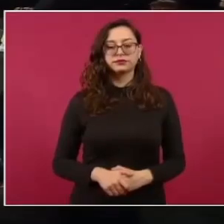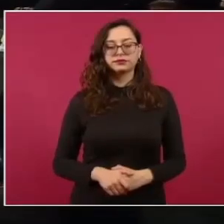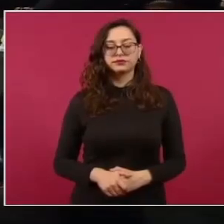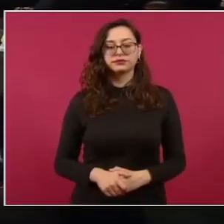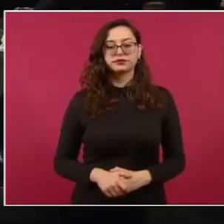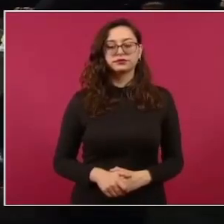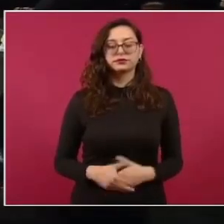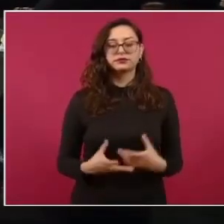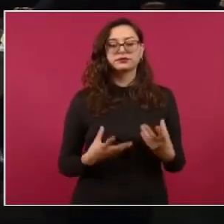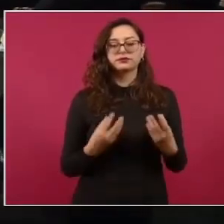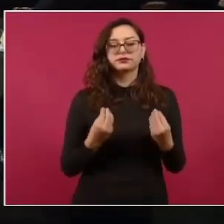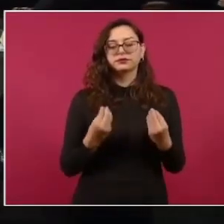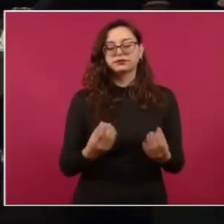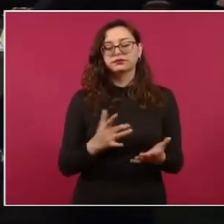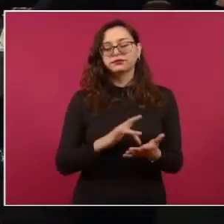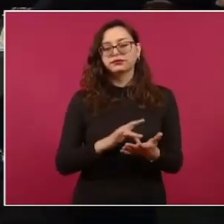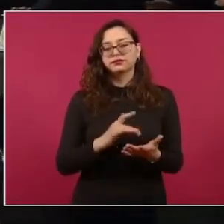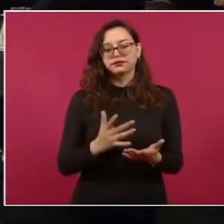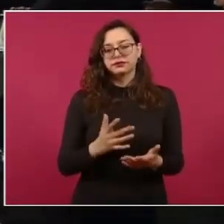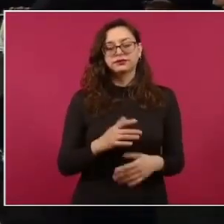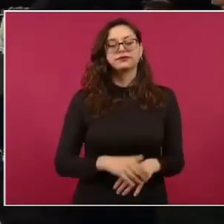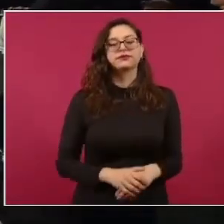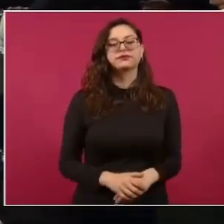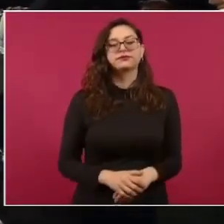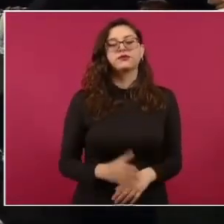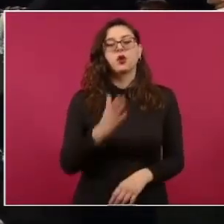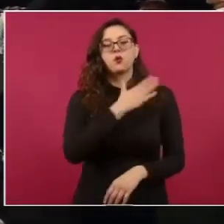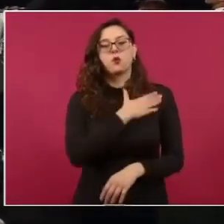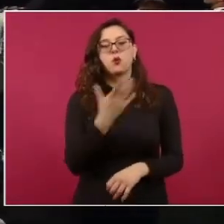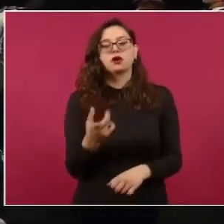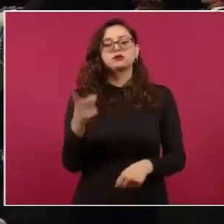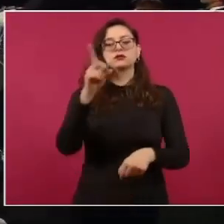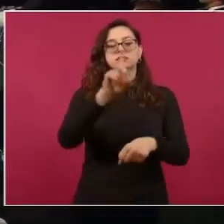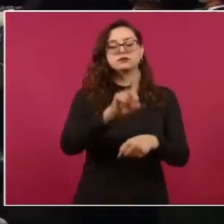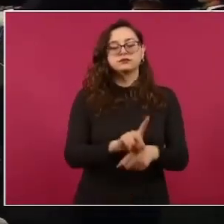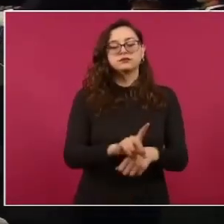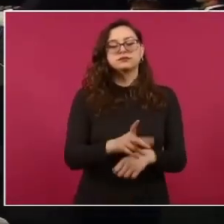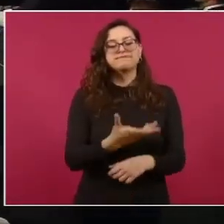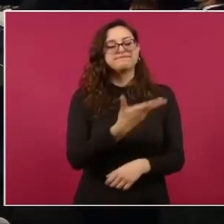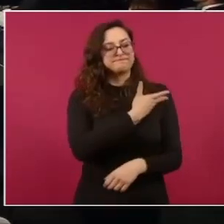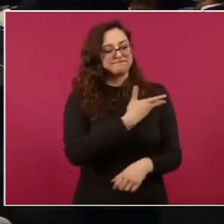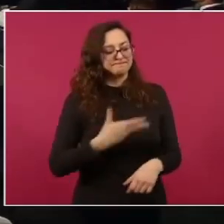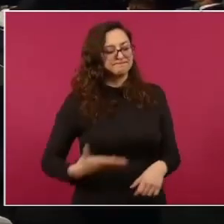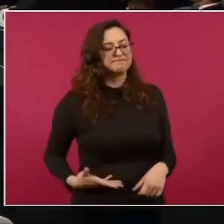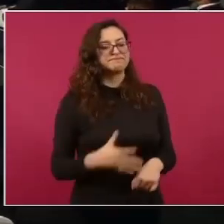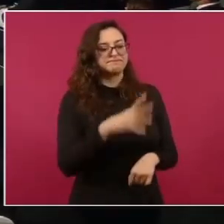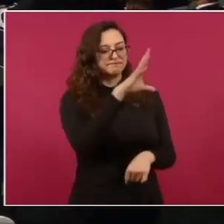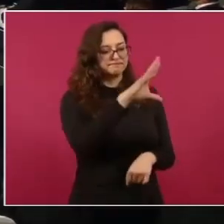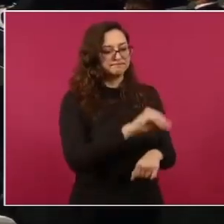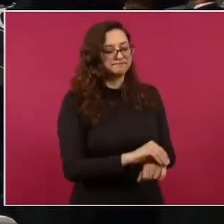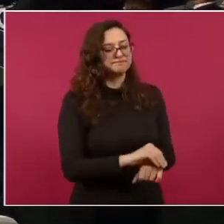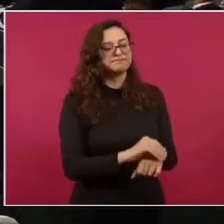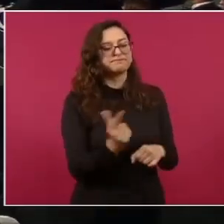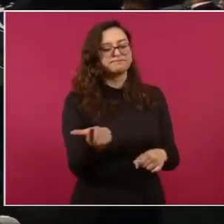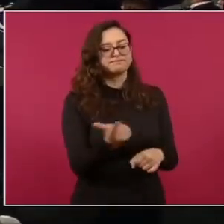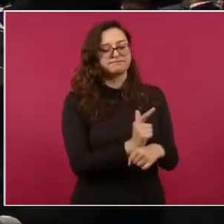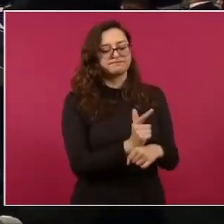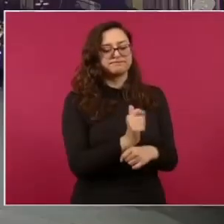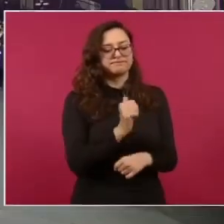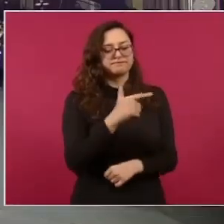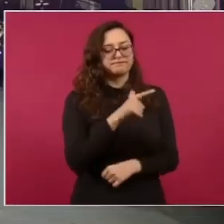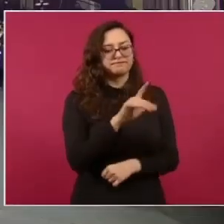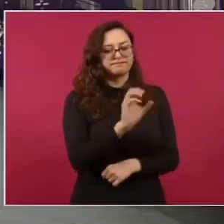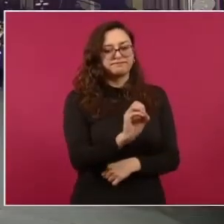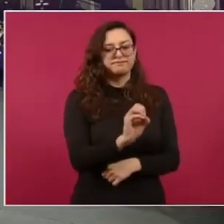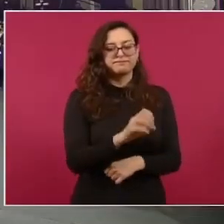Muy buenos días. Con su permiso, señor presidente, licenciado Andrés Manuel López